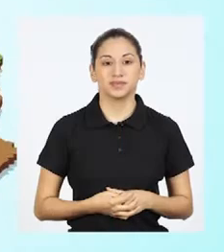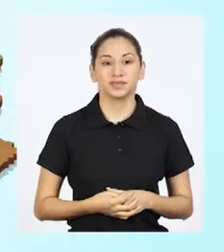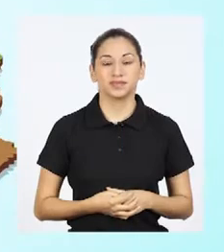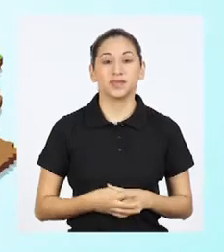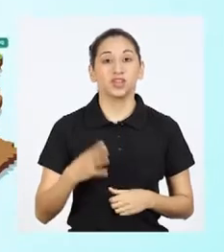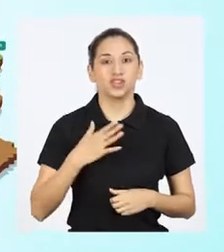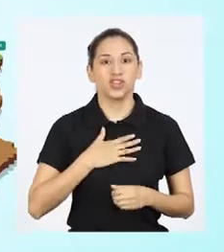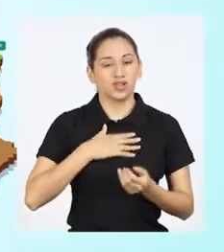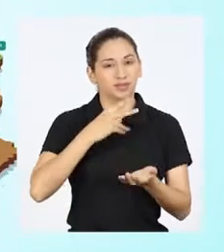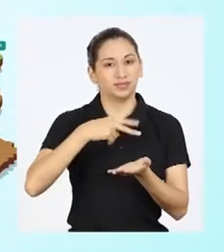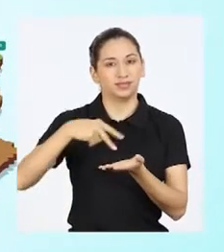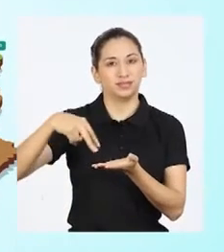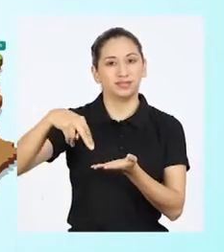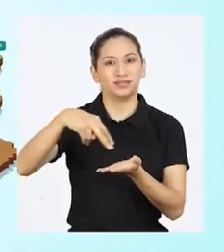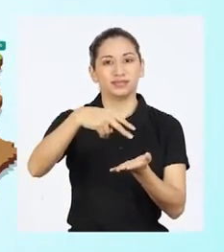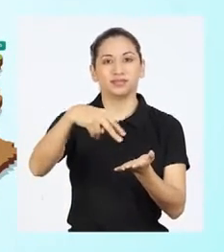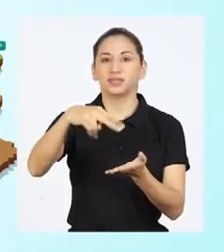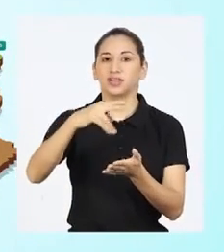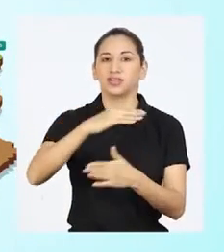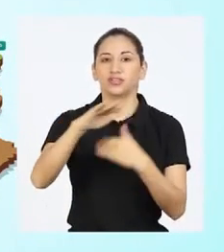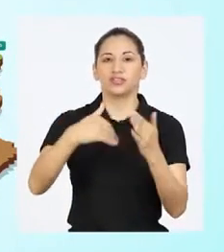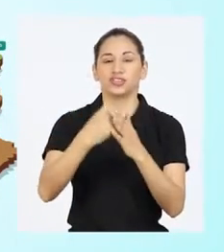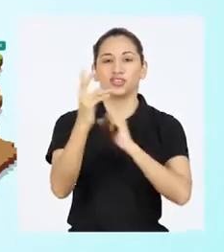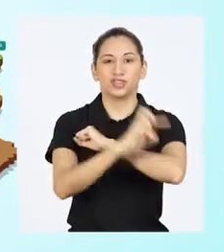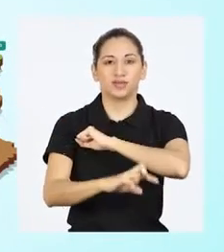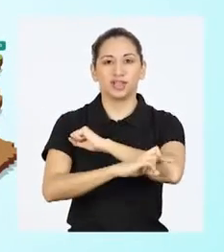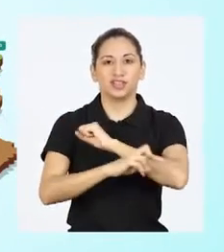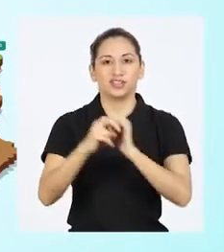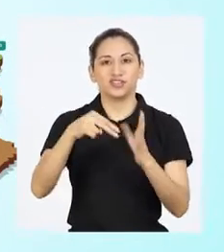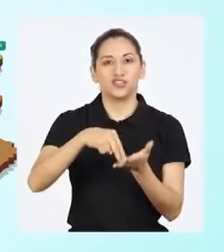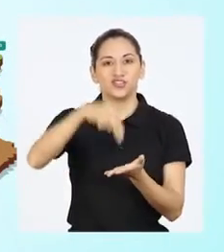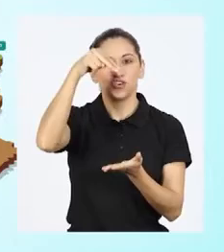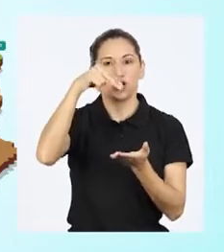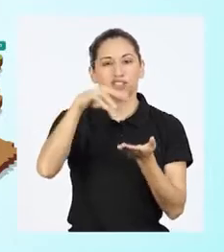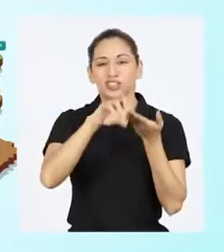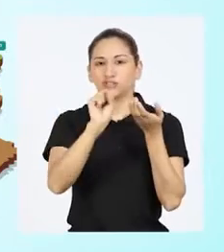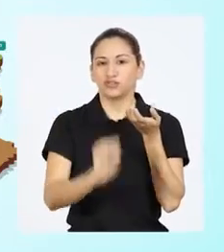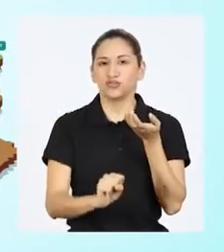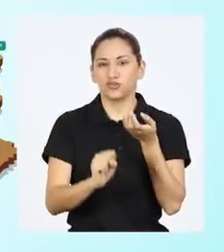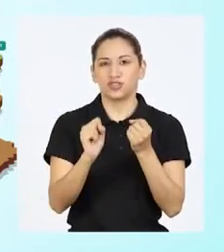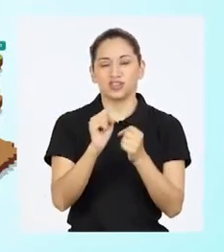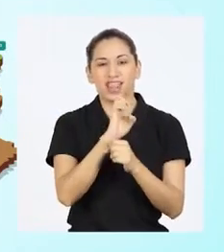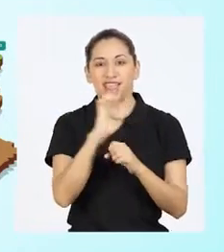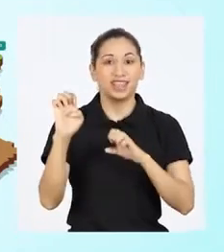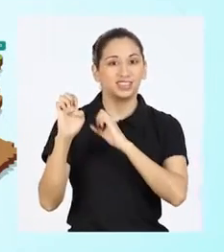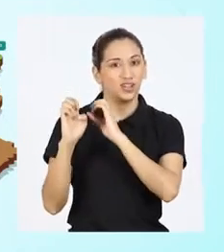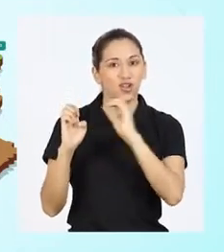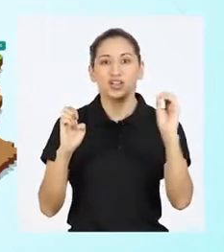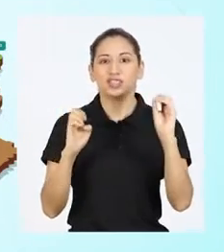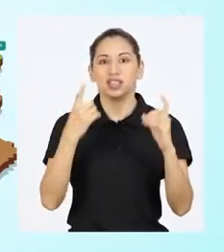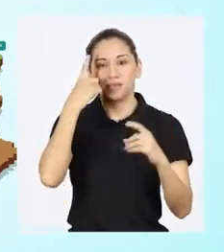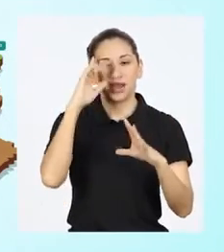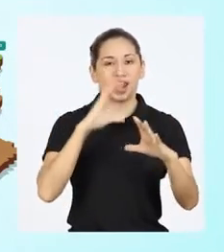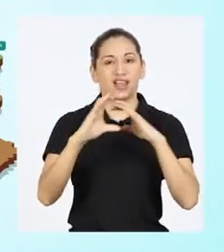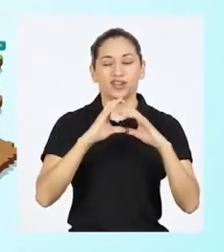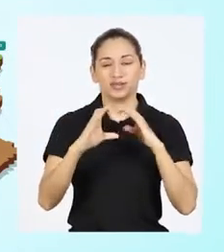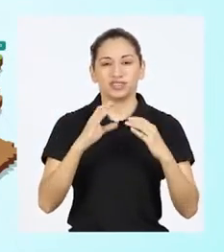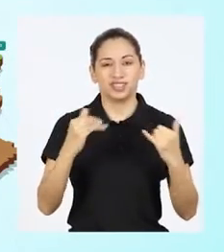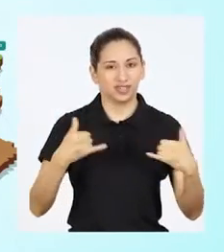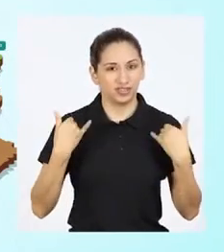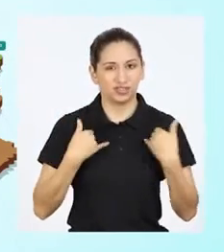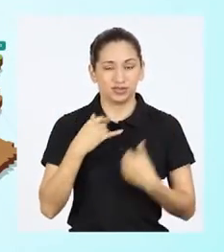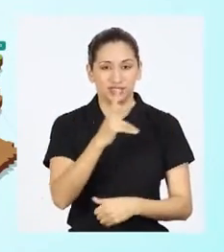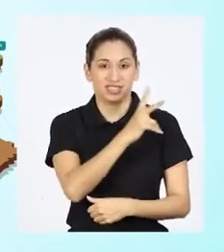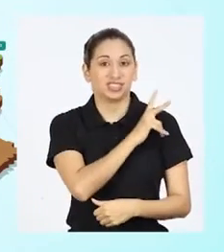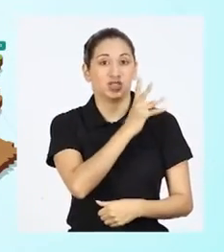Voy a recorrer todo el país, de norte a sur, de este a oeste, para hablar con las chicas y los chicos de tercero y cuarto de